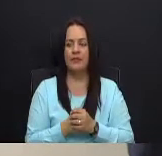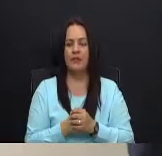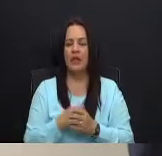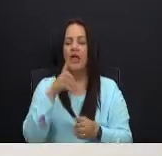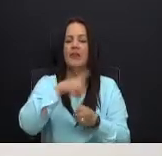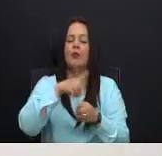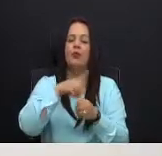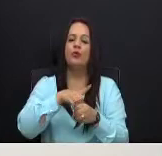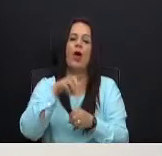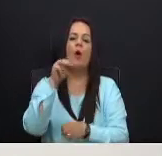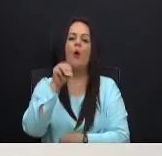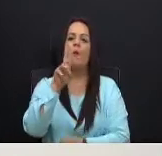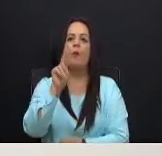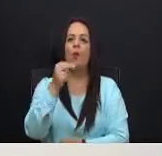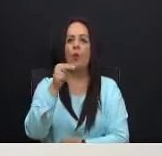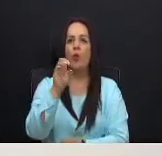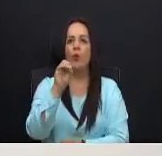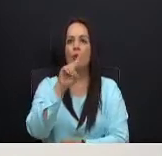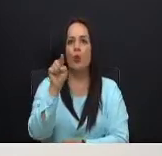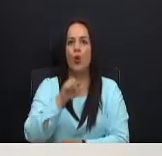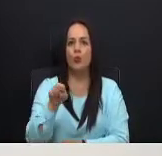Diputado Muñoz Fonseca.